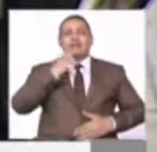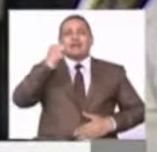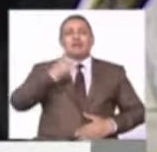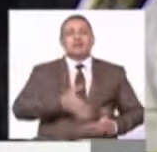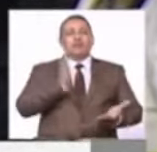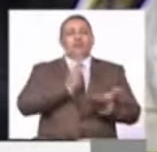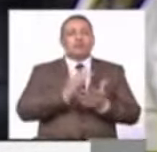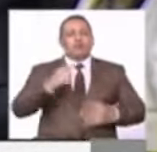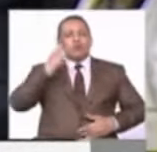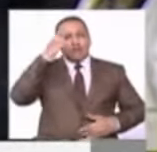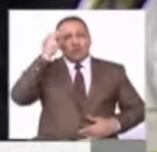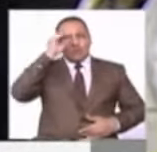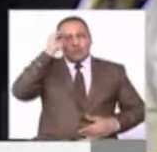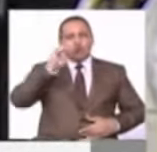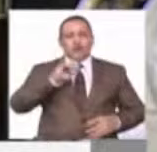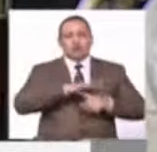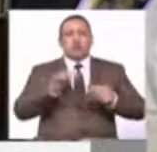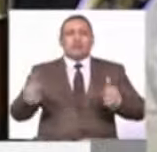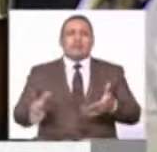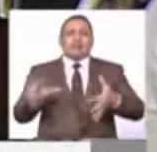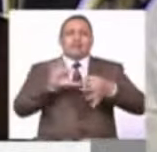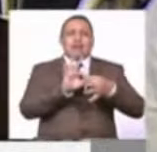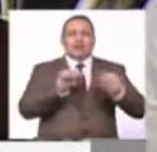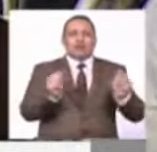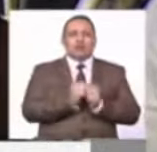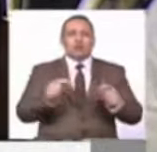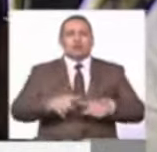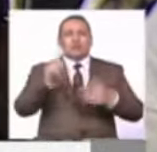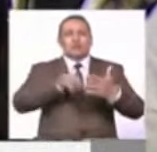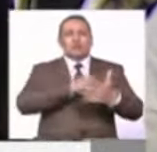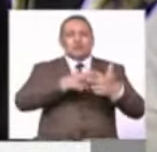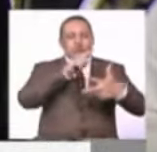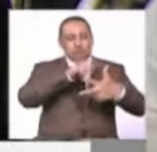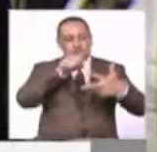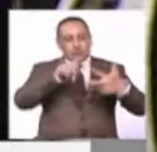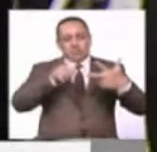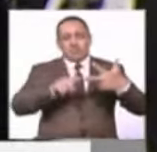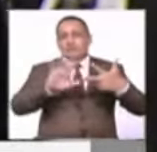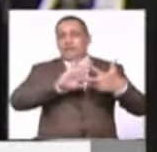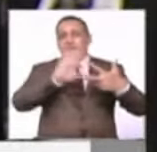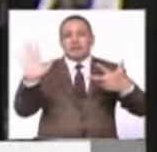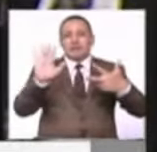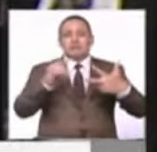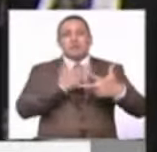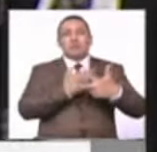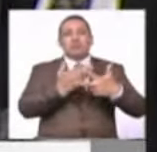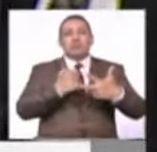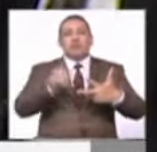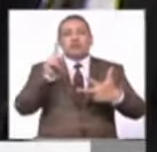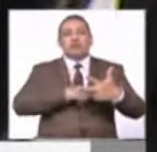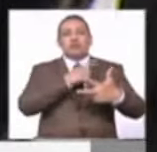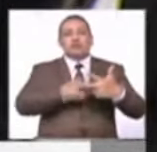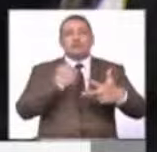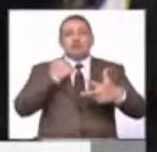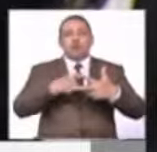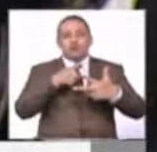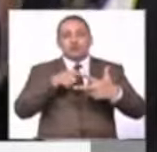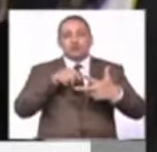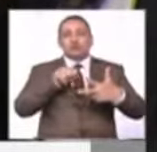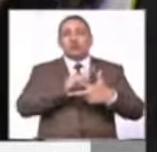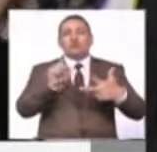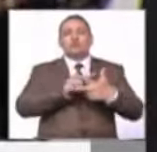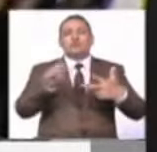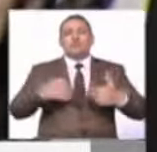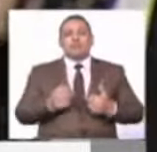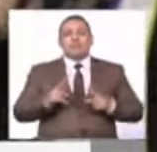analogías no hay que esto arrastra no hay suspensión destitución inhabilitación solo se ha propuesto inhabilitación y por lo tanto no se